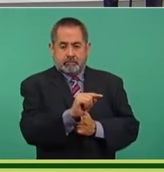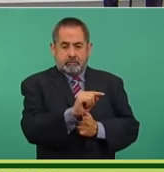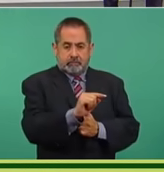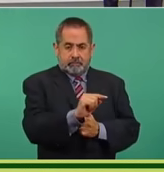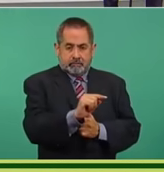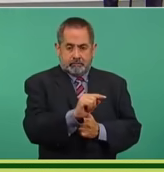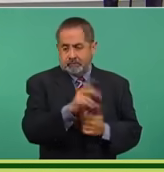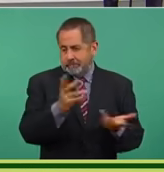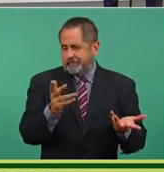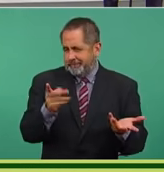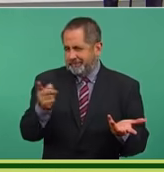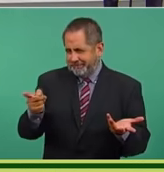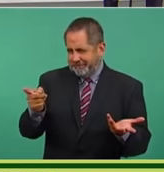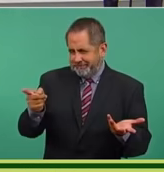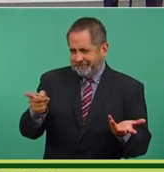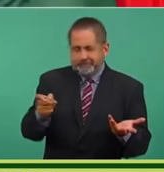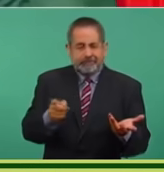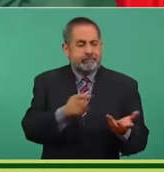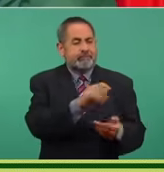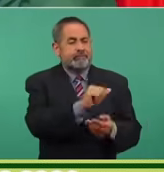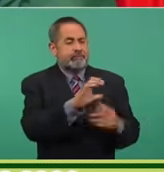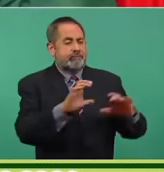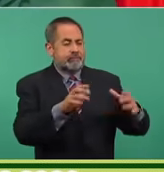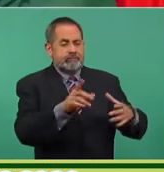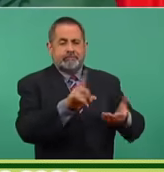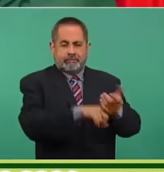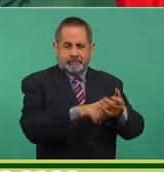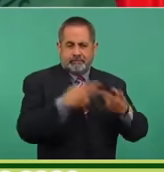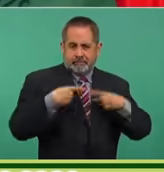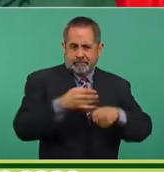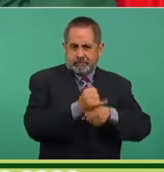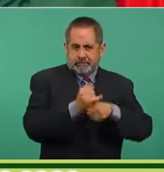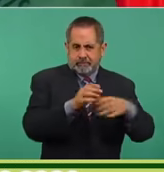la que tiene que ver con estos investigadores